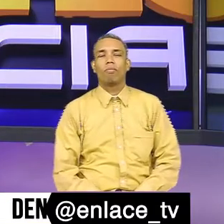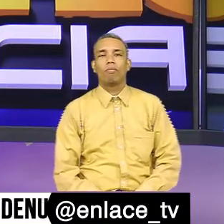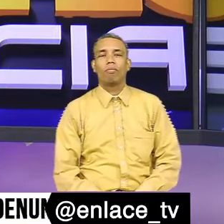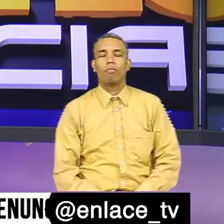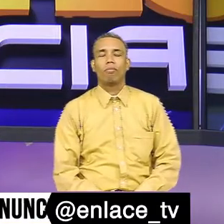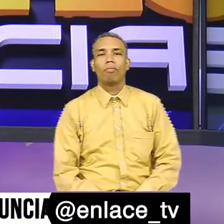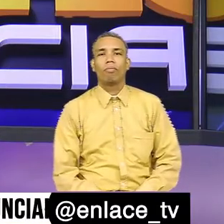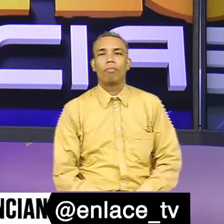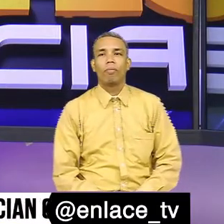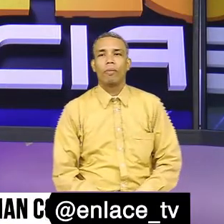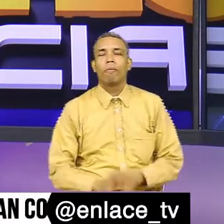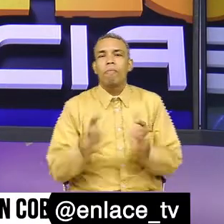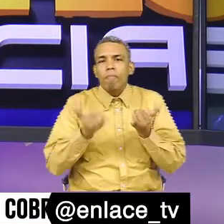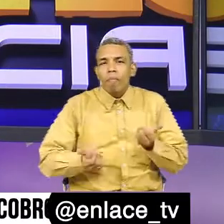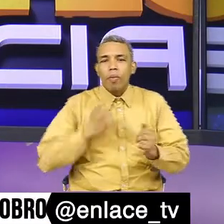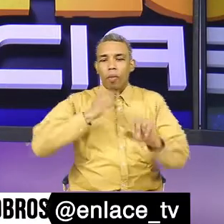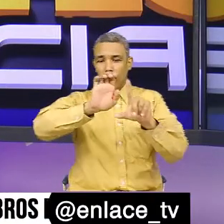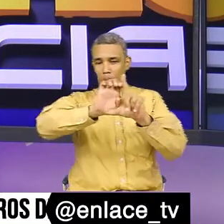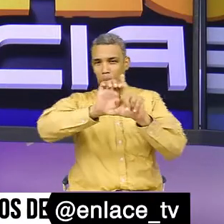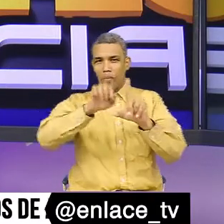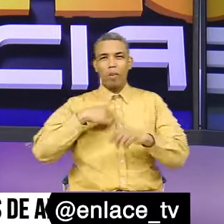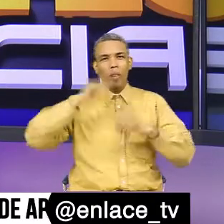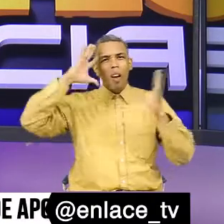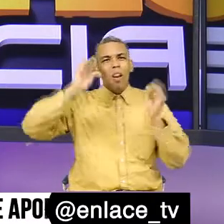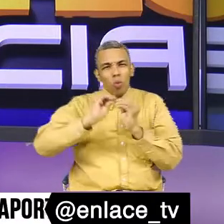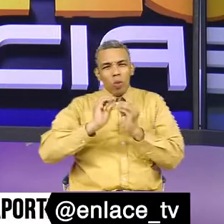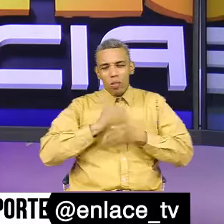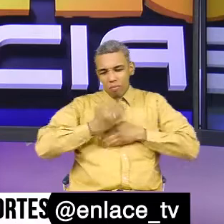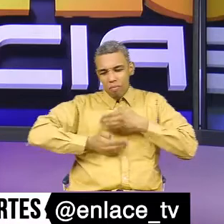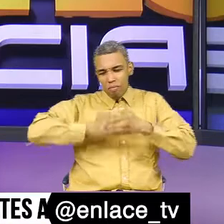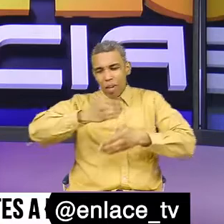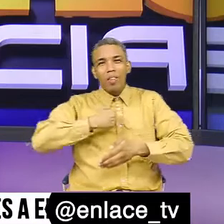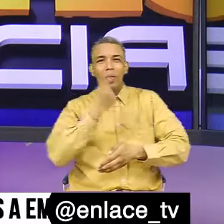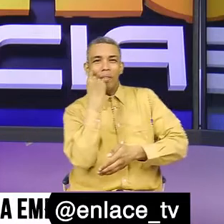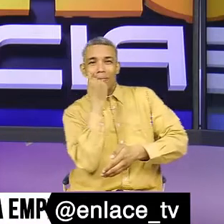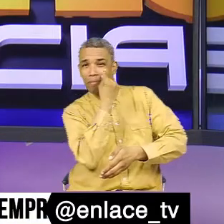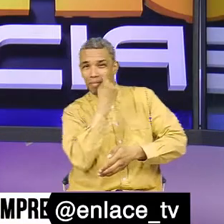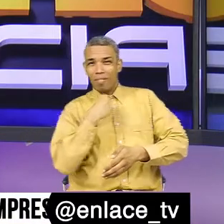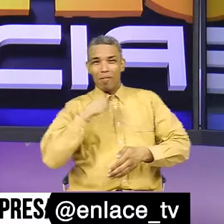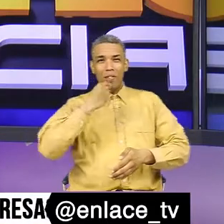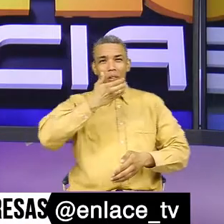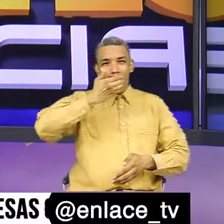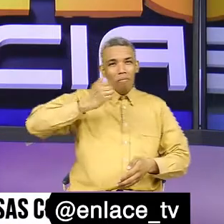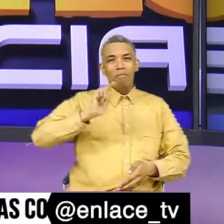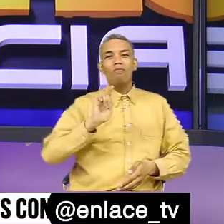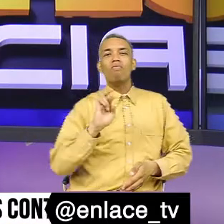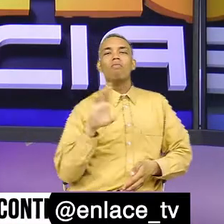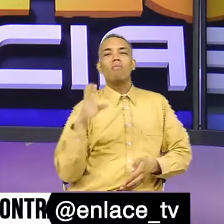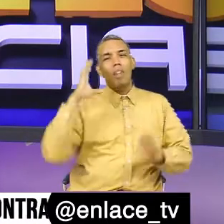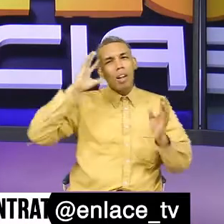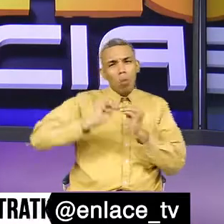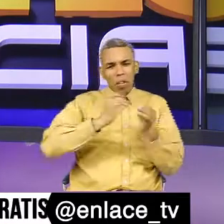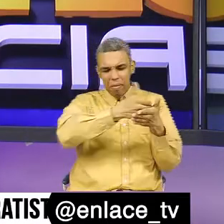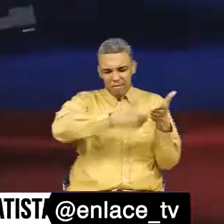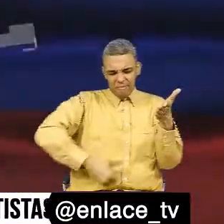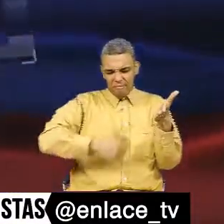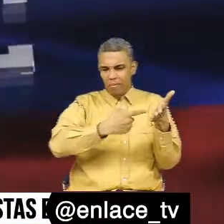Noticias, un dato más de los acuerdos de paz para que usted tome la mejor decisión en el plebiscito por la paz del próximo 2 de octubre.